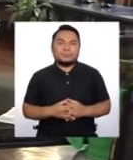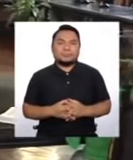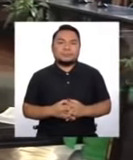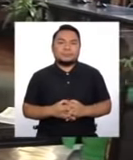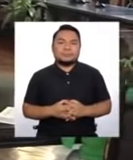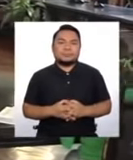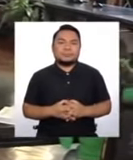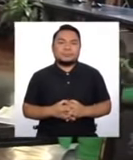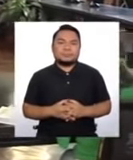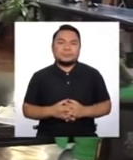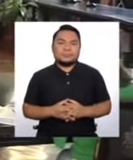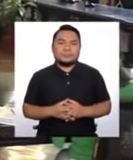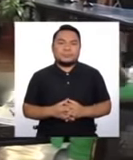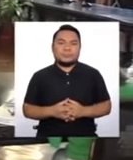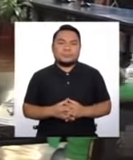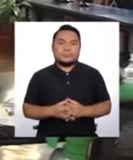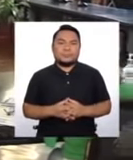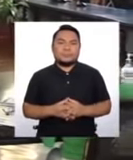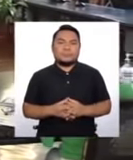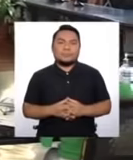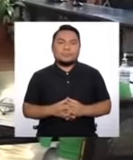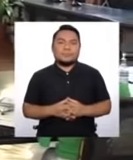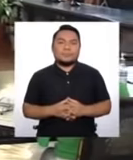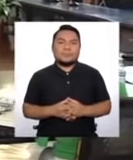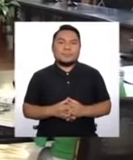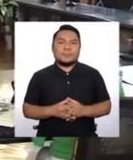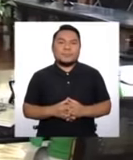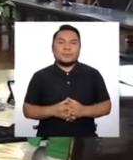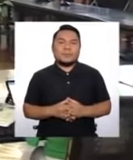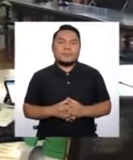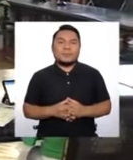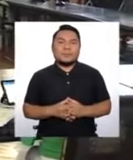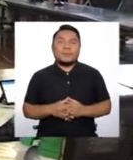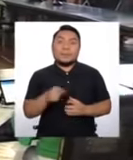solidaria se ha centrado también, el trabajo se va a priorizar en los mercados, principal centro.